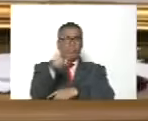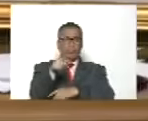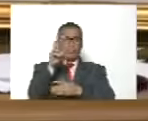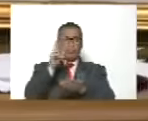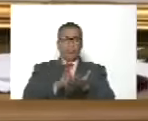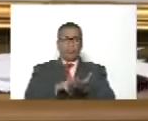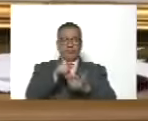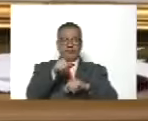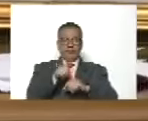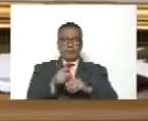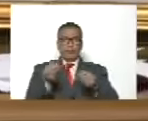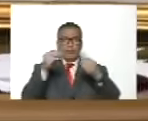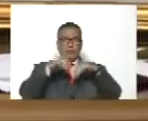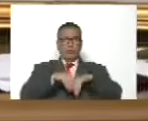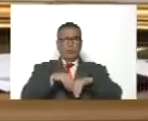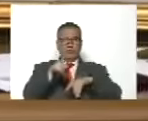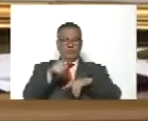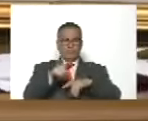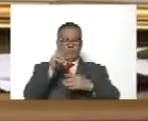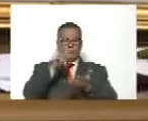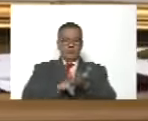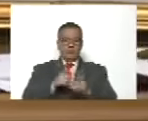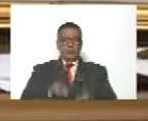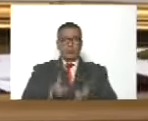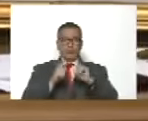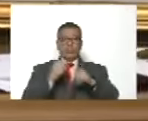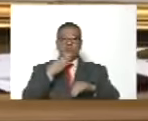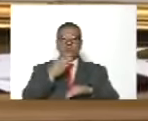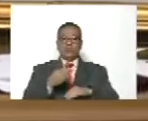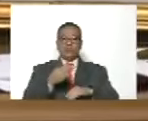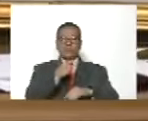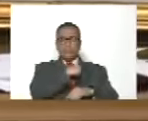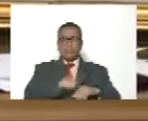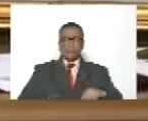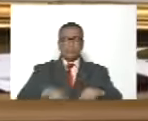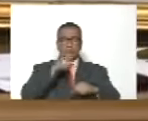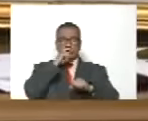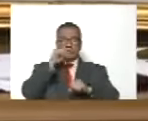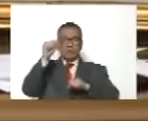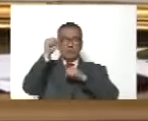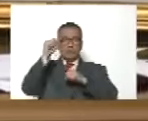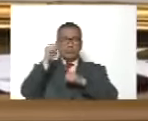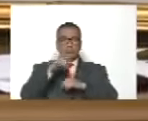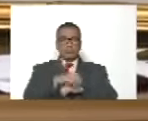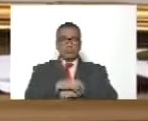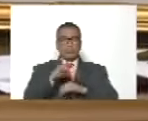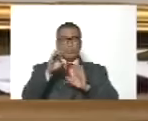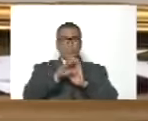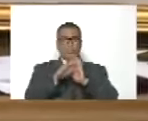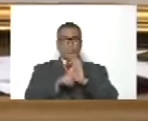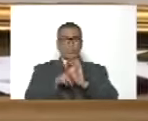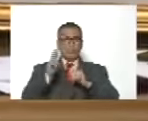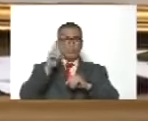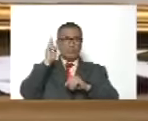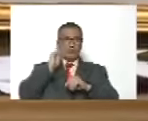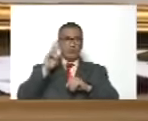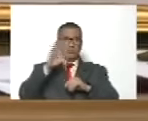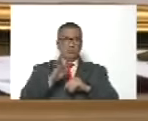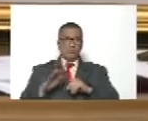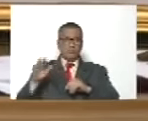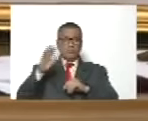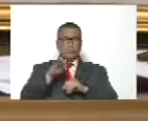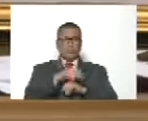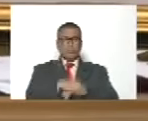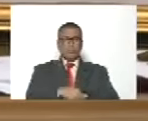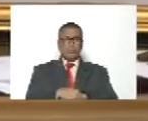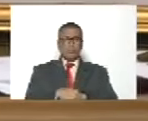favor de aprobar la autorización solicitada por el ciudadano Nicolás Maduro Moros, presidente constitucional de la República